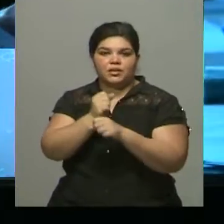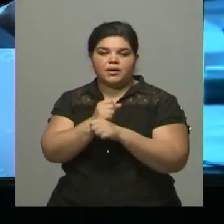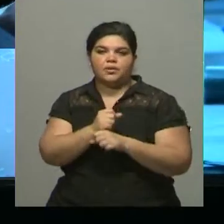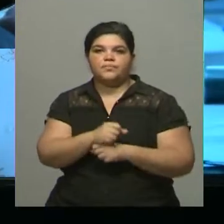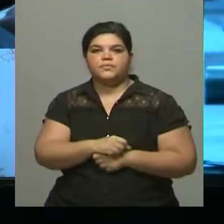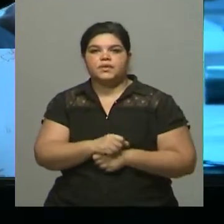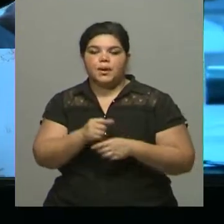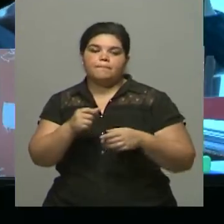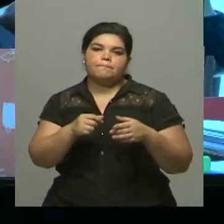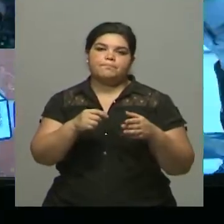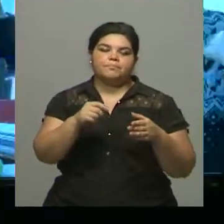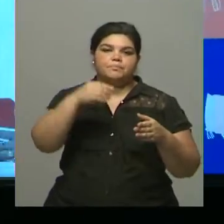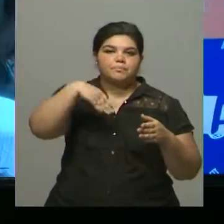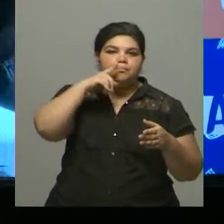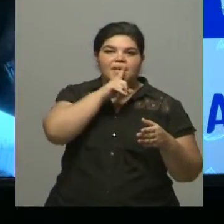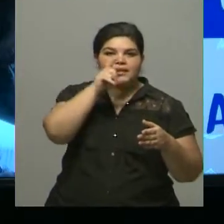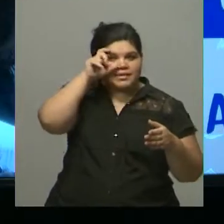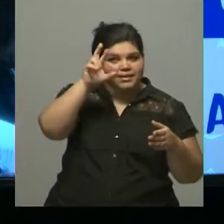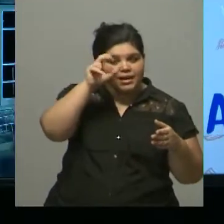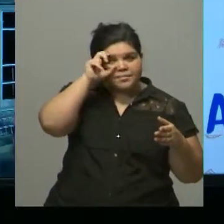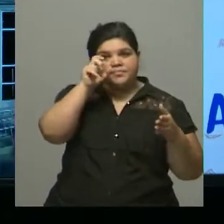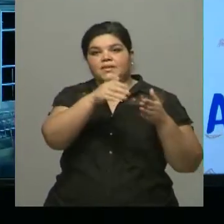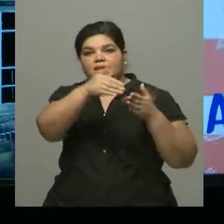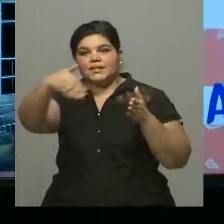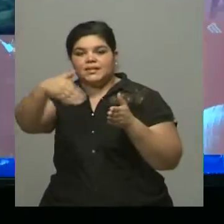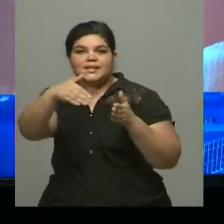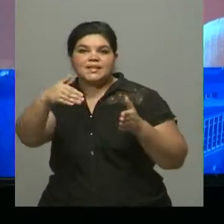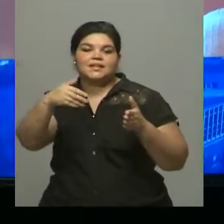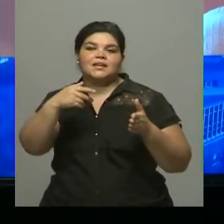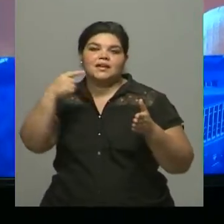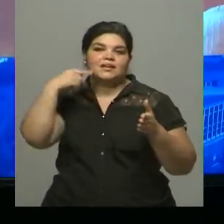Mitre y Chile, se pueden acercar allí. Y si no, a través del portal